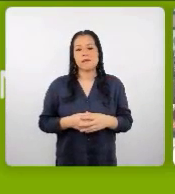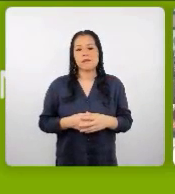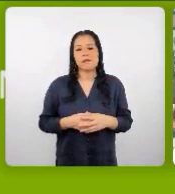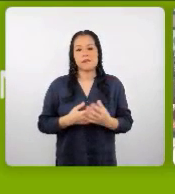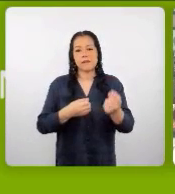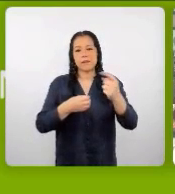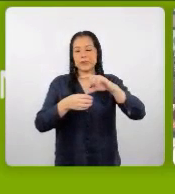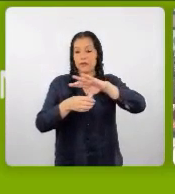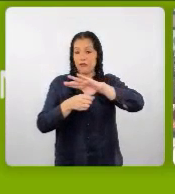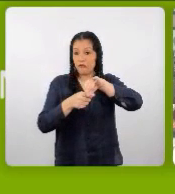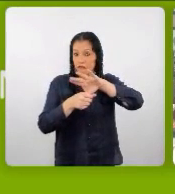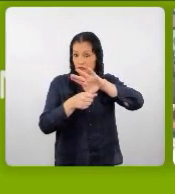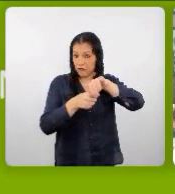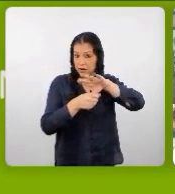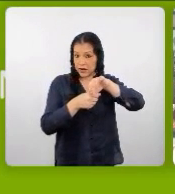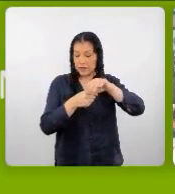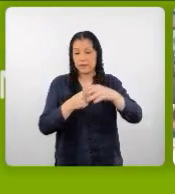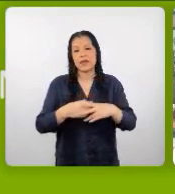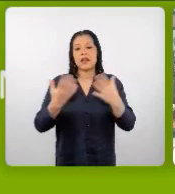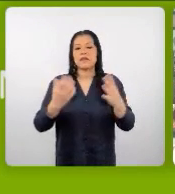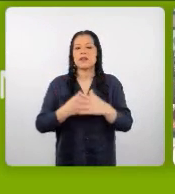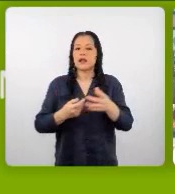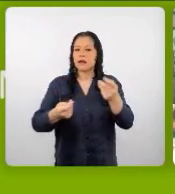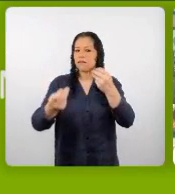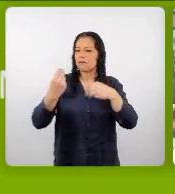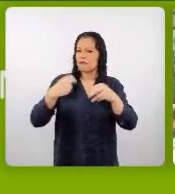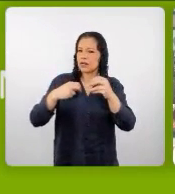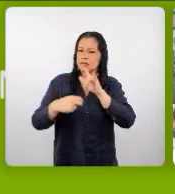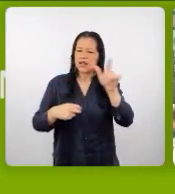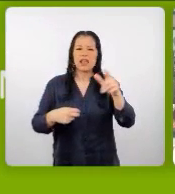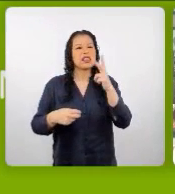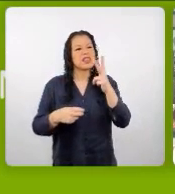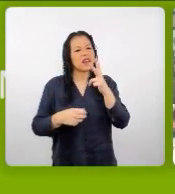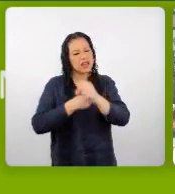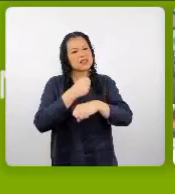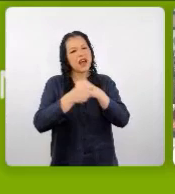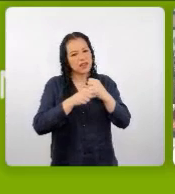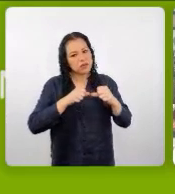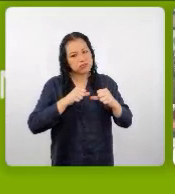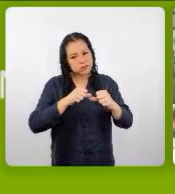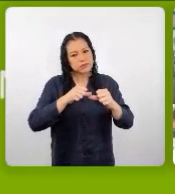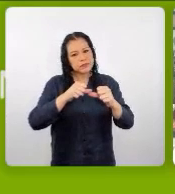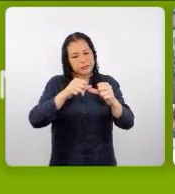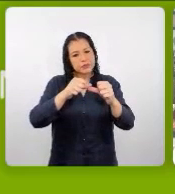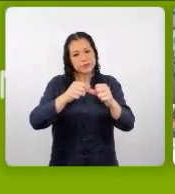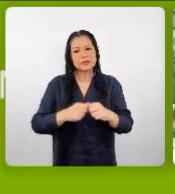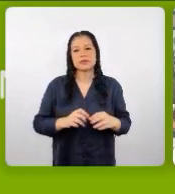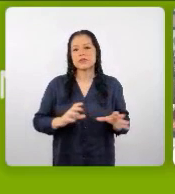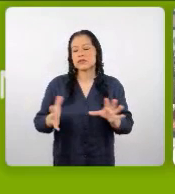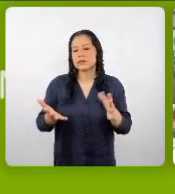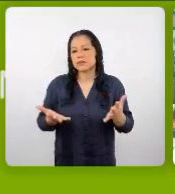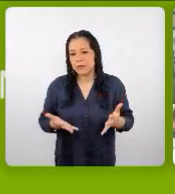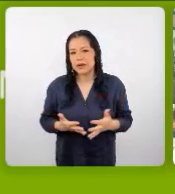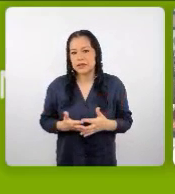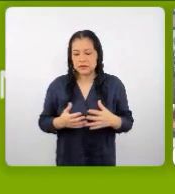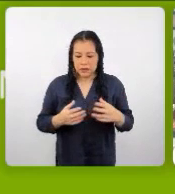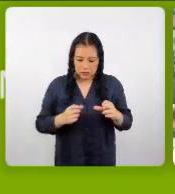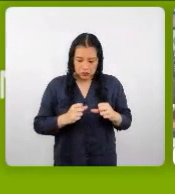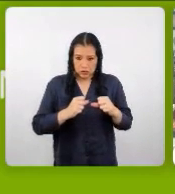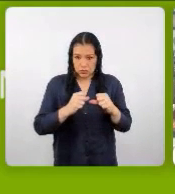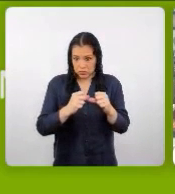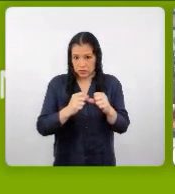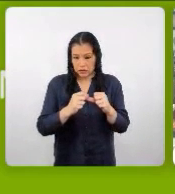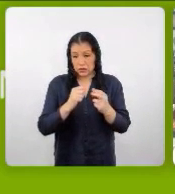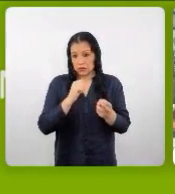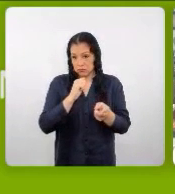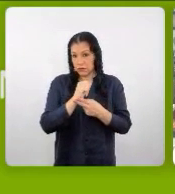participación en la feria Arabian Travel Market durante 3 años consecutivos, como para hacer una continuación más